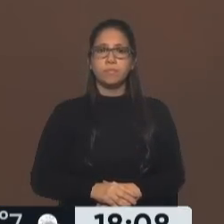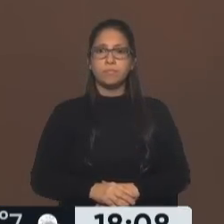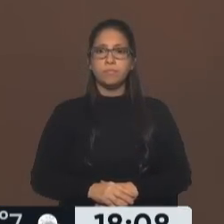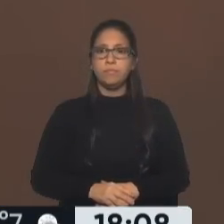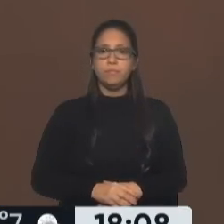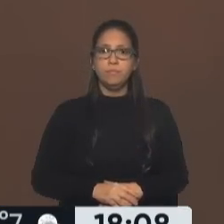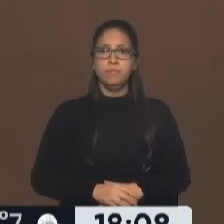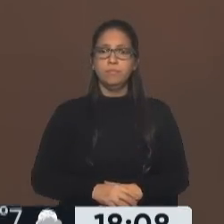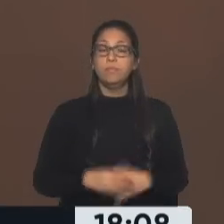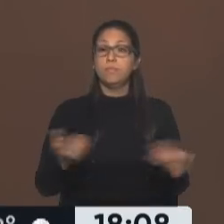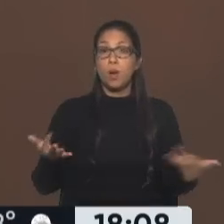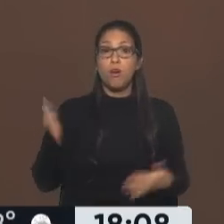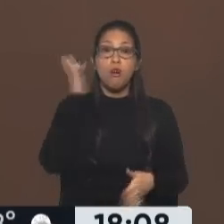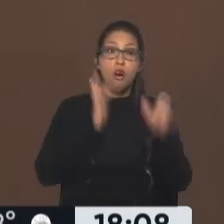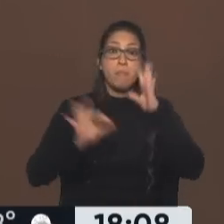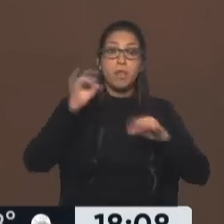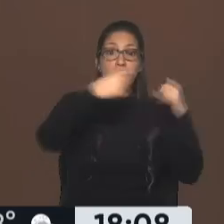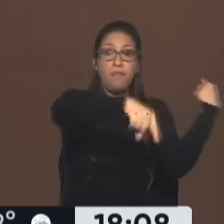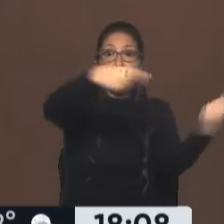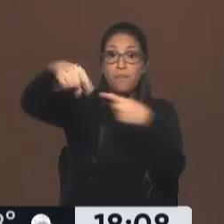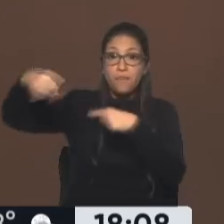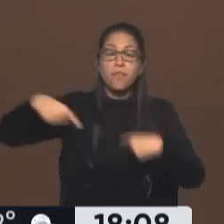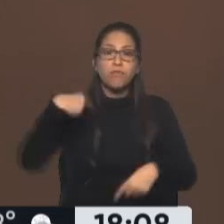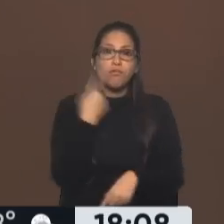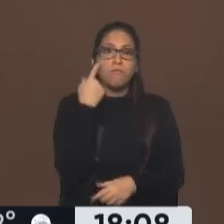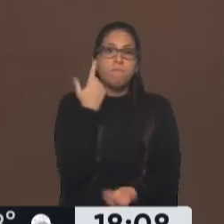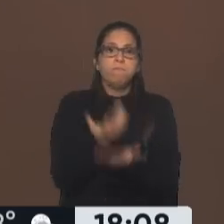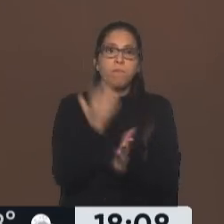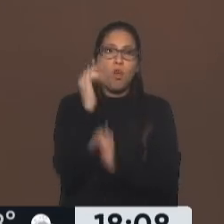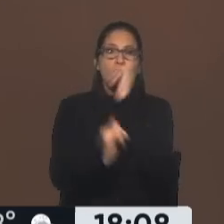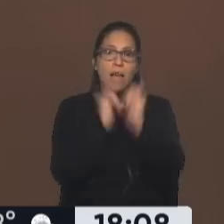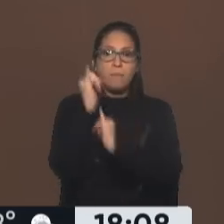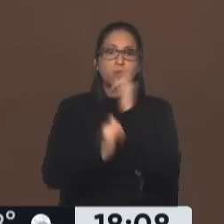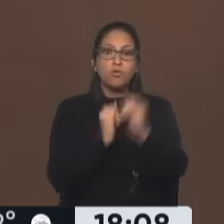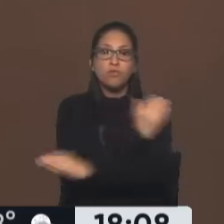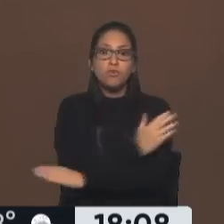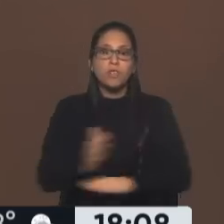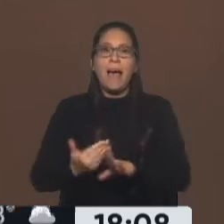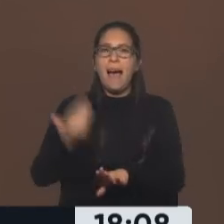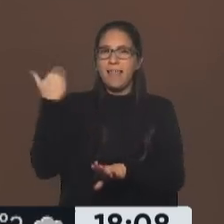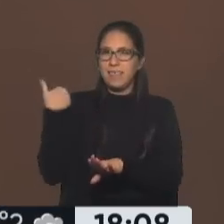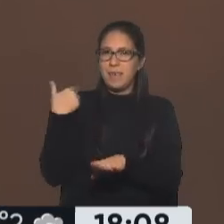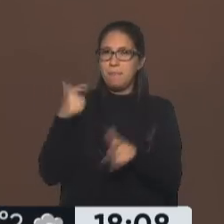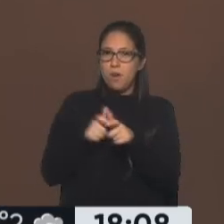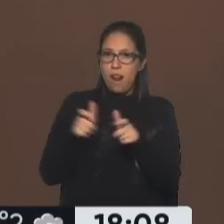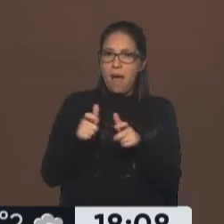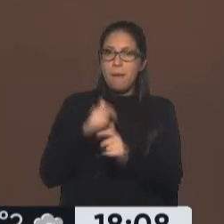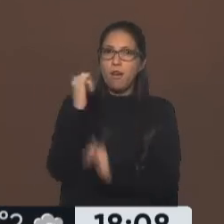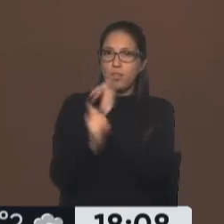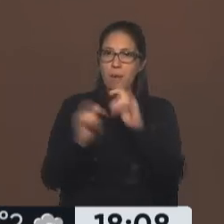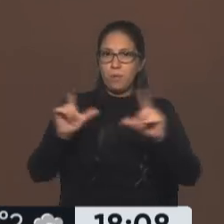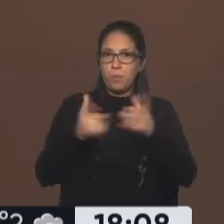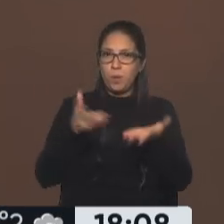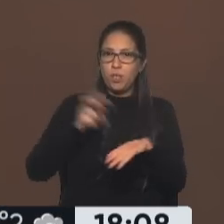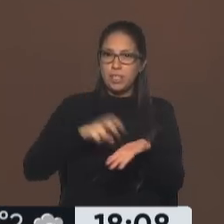Bueno, allí diferentes testimonios, justamente lo que veníamos planteando, lo habíamos anticipado en la edición anterior de Televisión Pública de